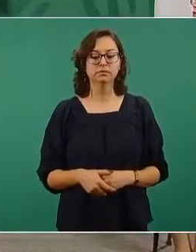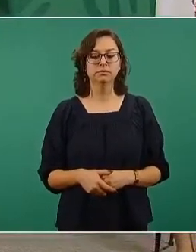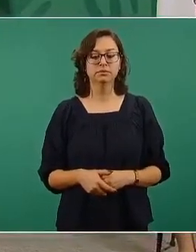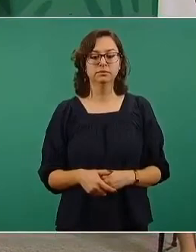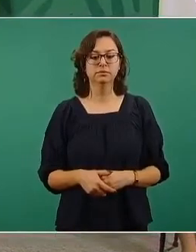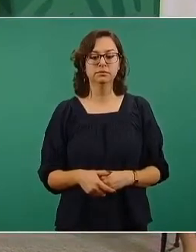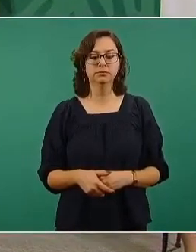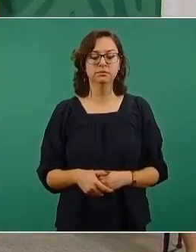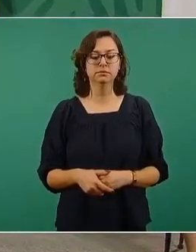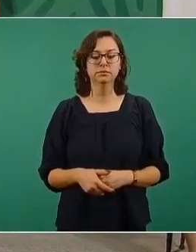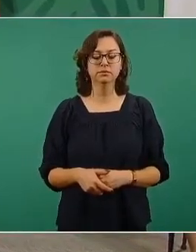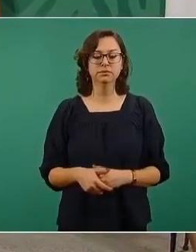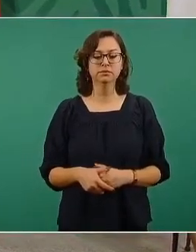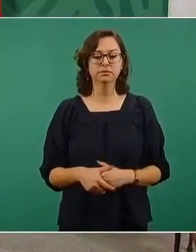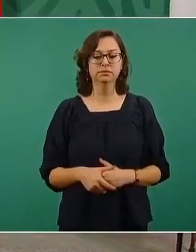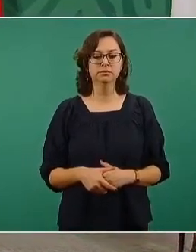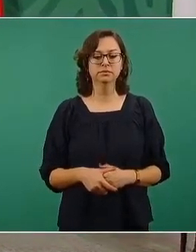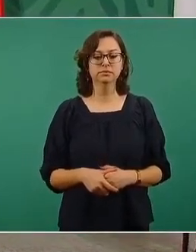enviando